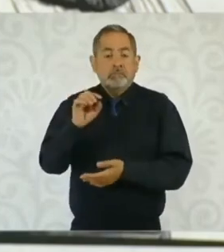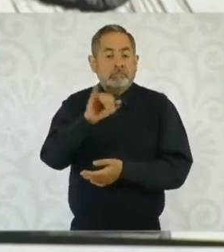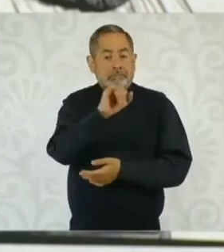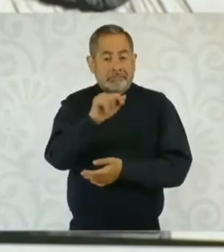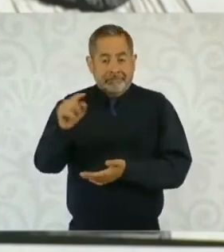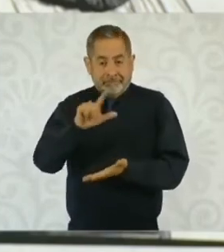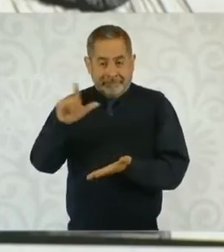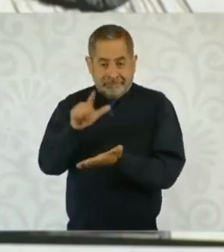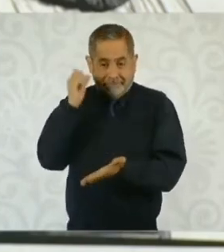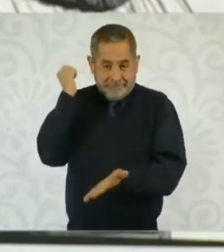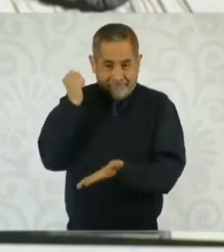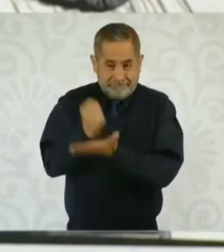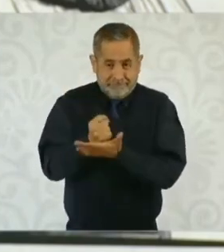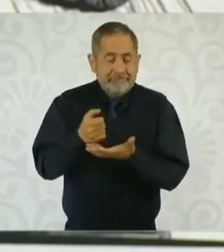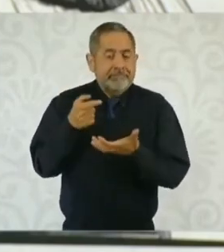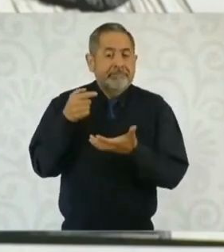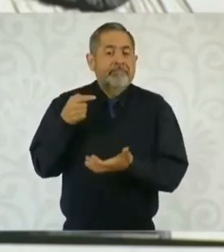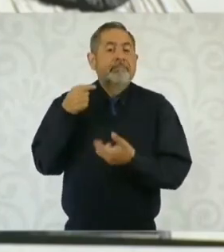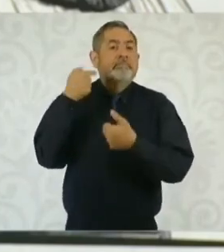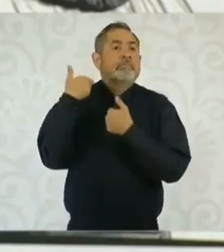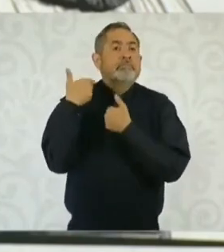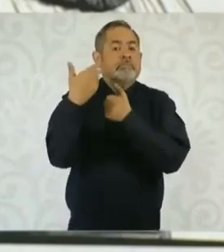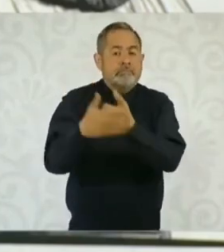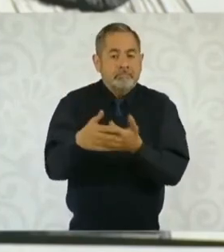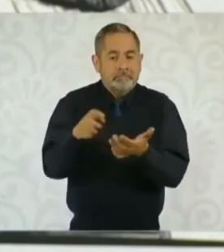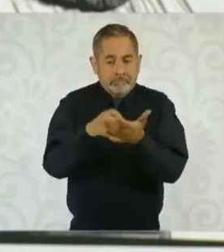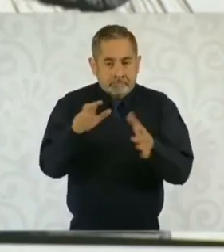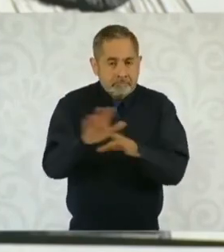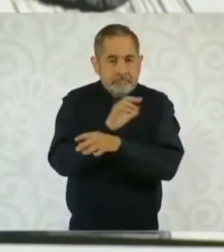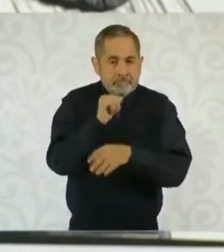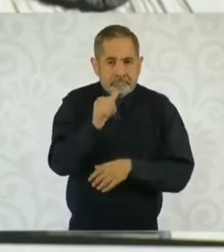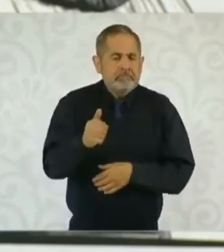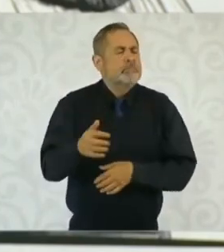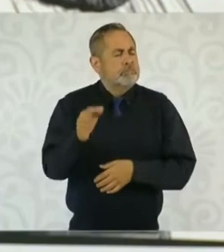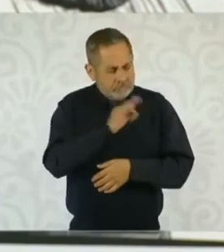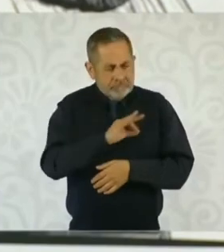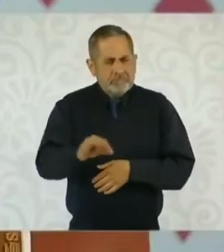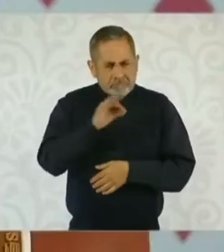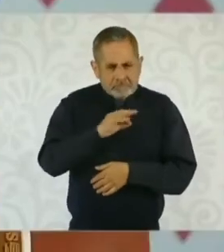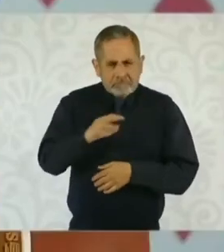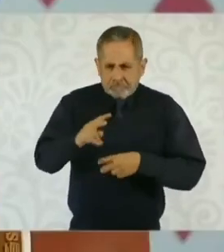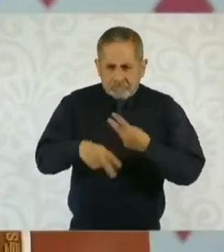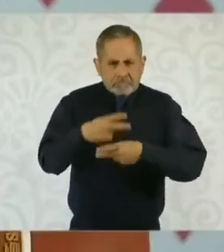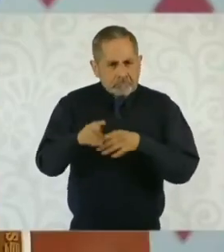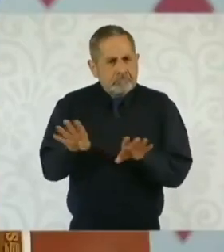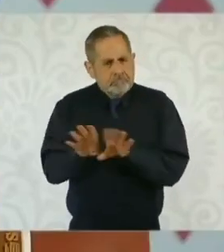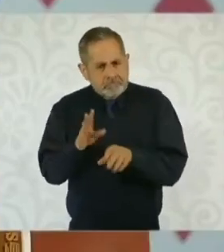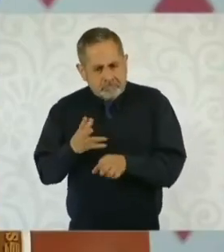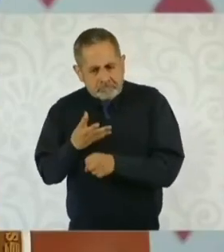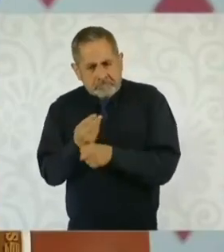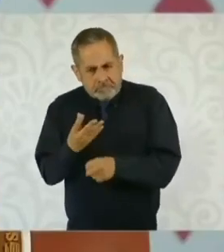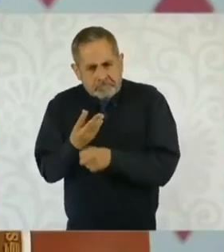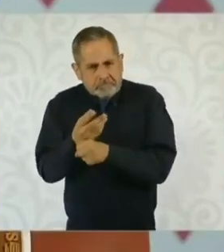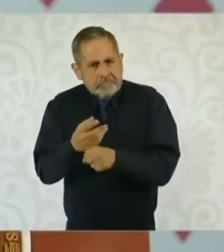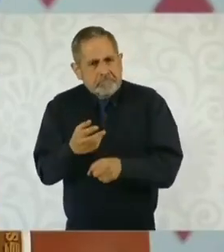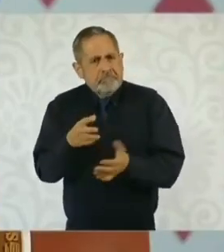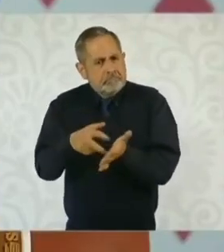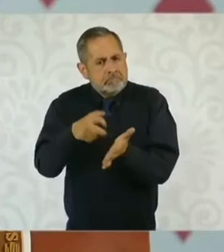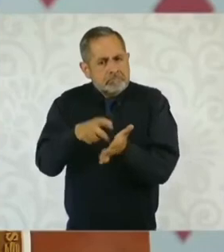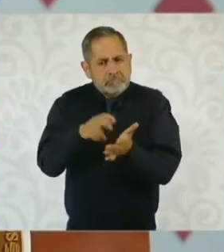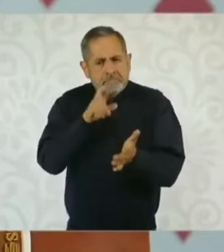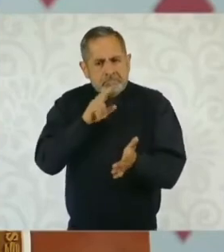ISSSTE, ya no puede haber una segunda modificación, al contrario, hay mesas de trabajo para poder mejorar